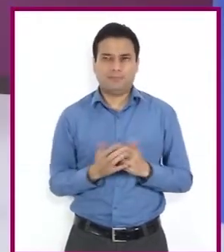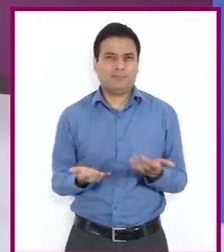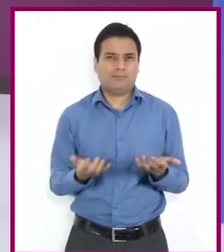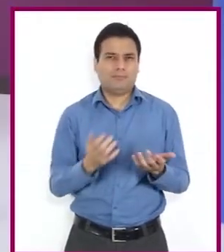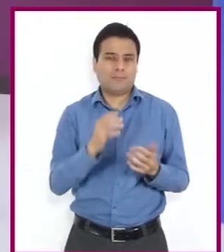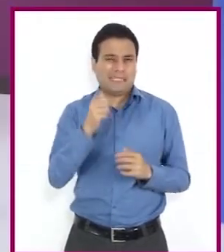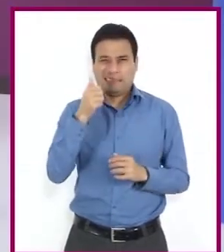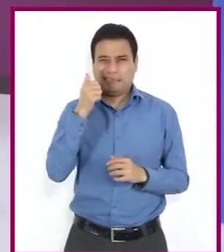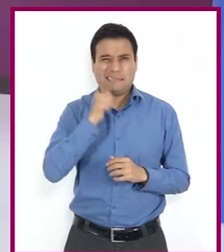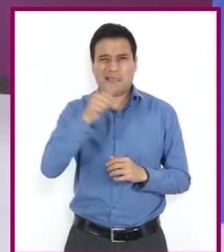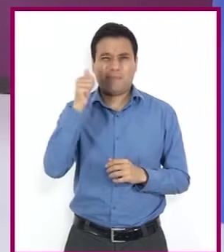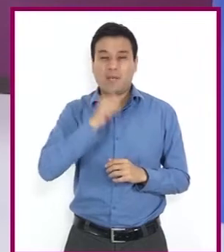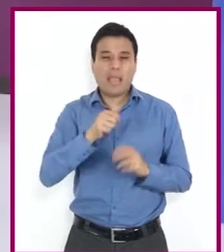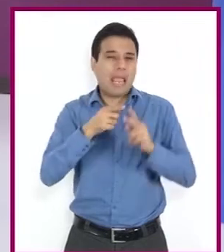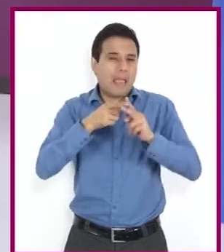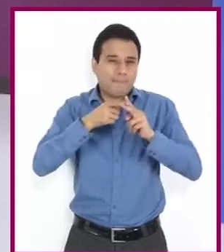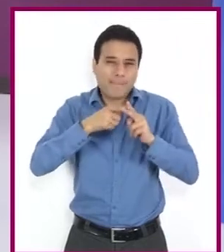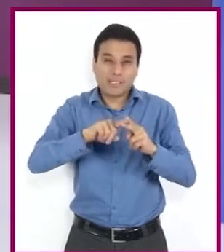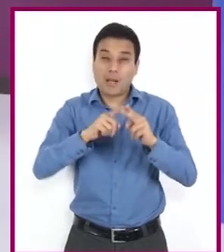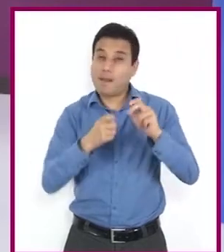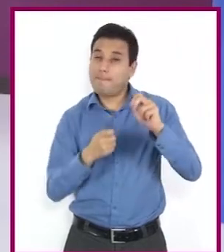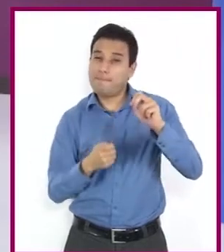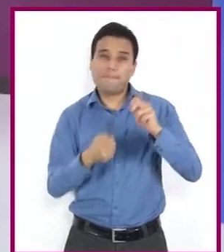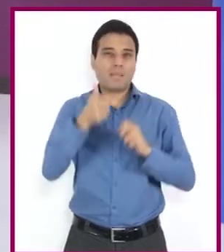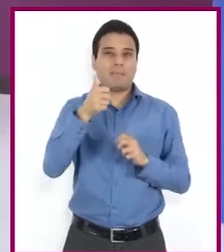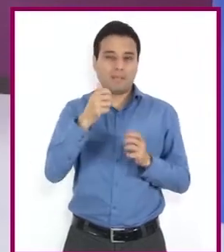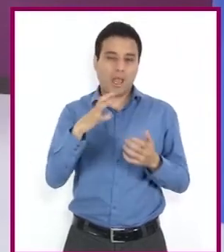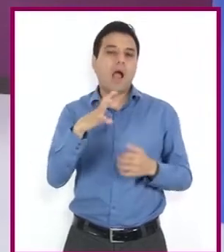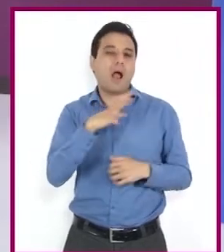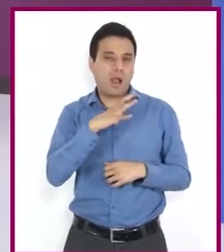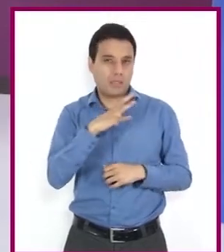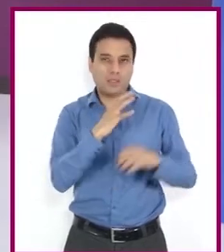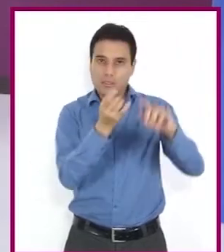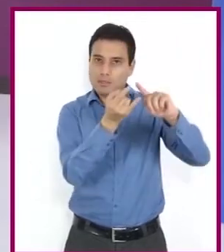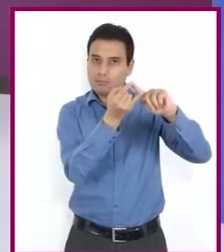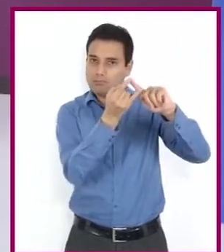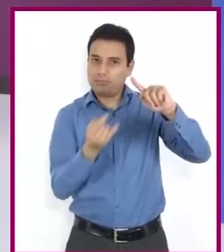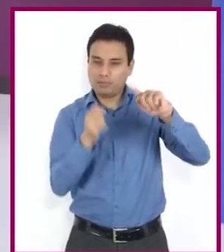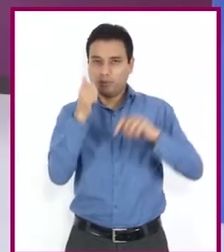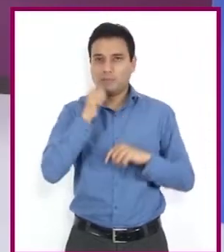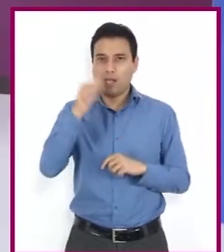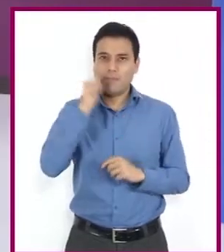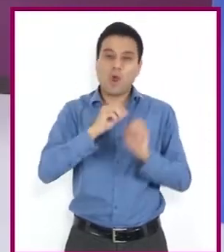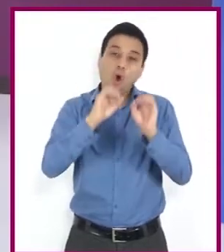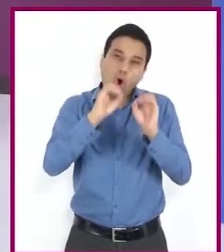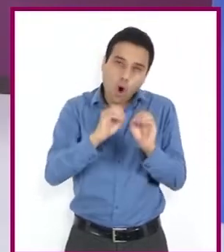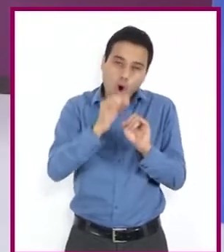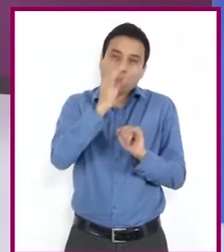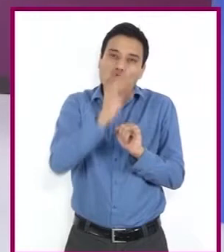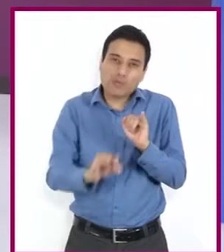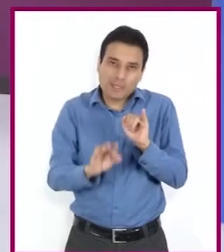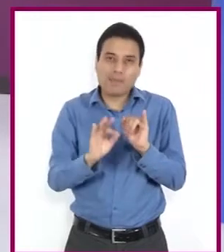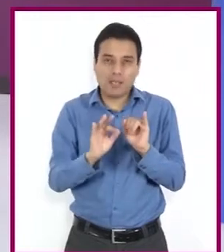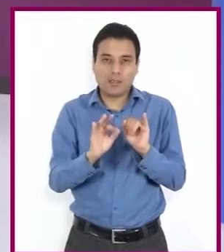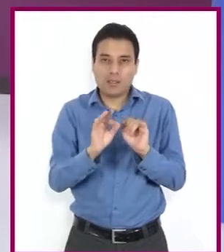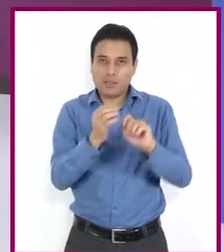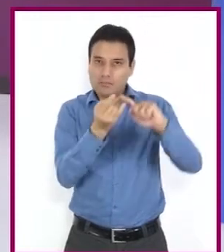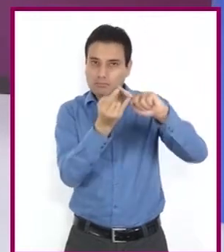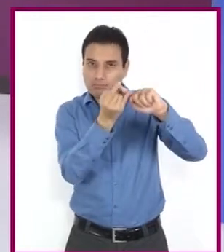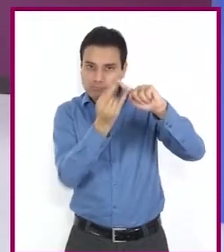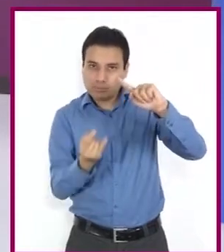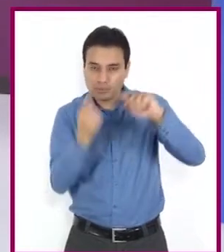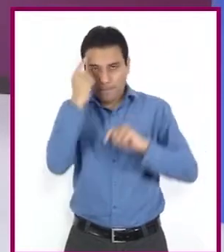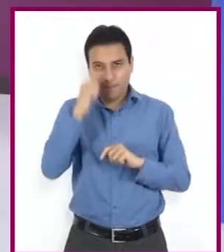en la primer viñeta, a modo de introducción, y en ocasiones también en la última, como conclusión y para encerrar